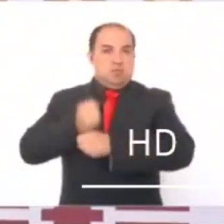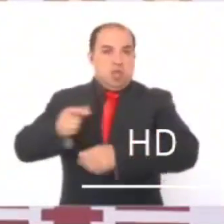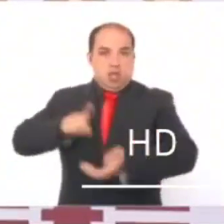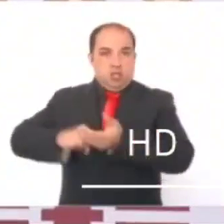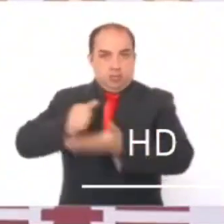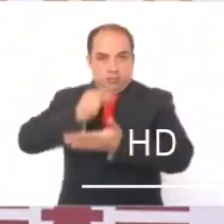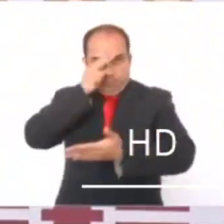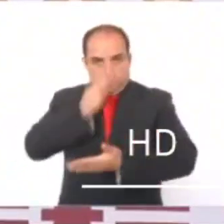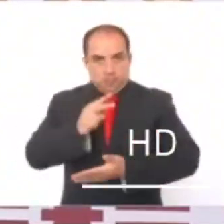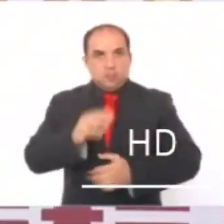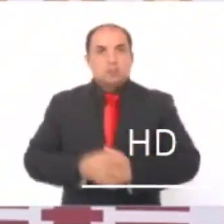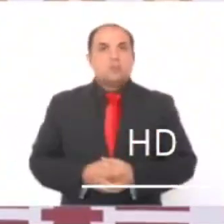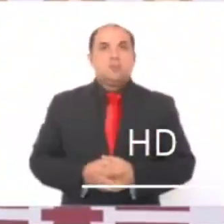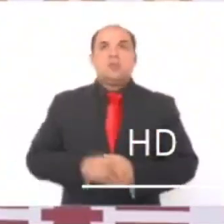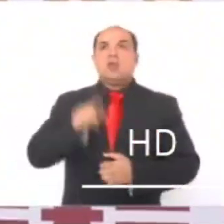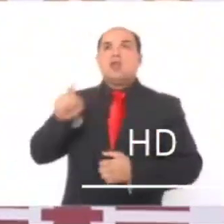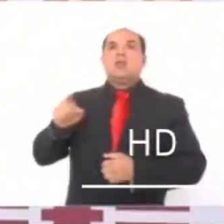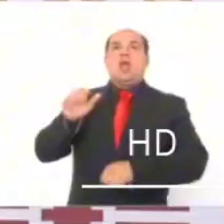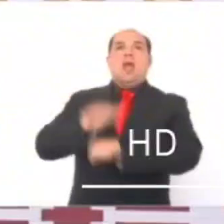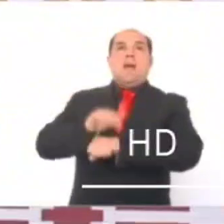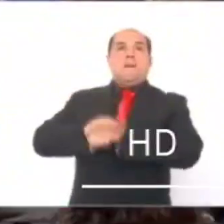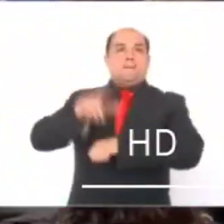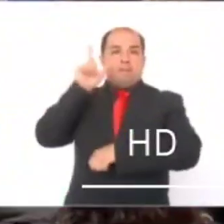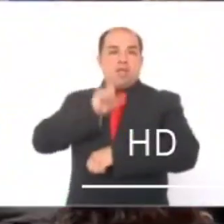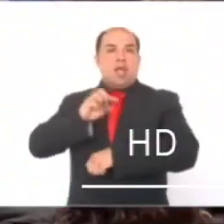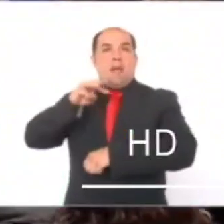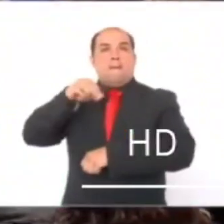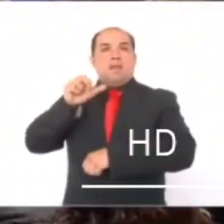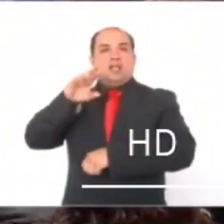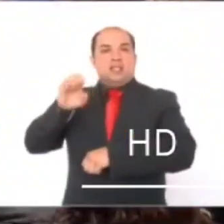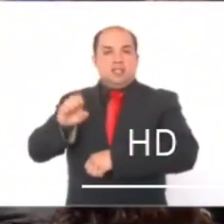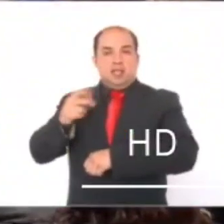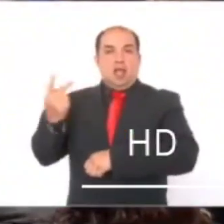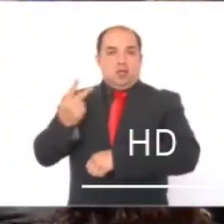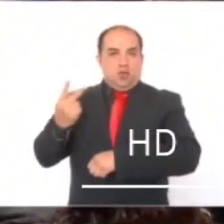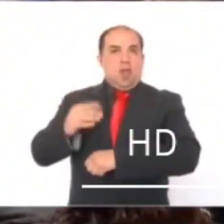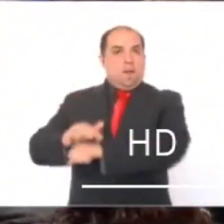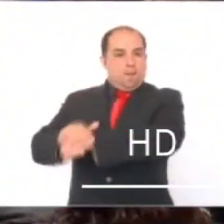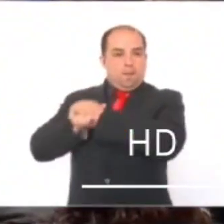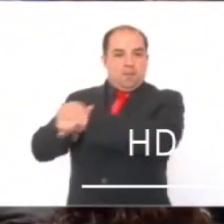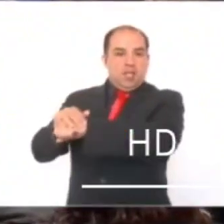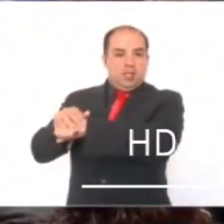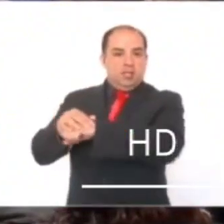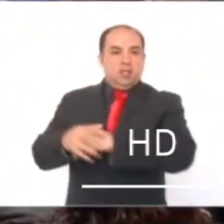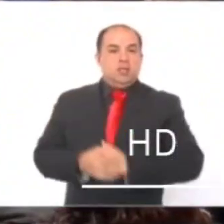y a ti, amiga Marce, porque ahora somos amigas,